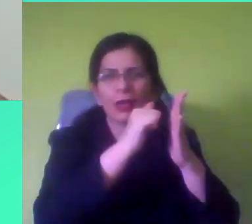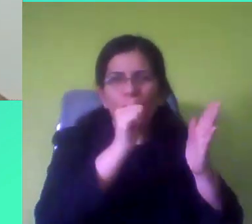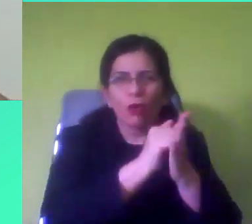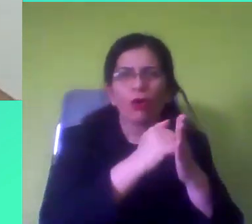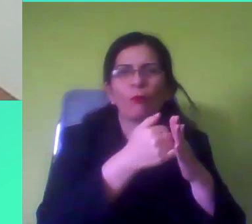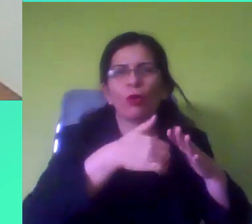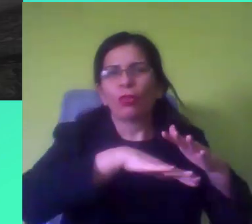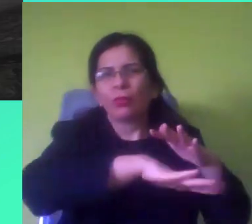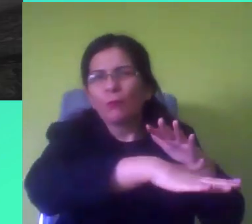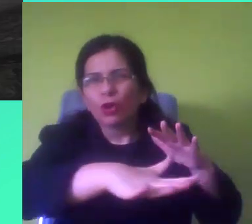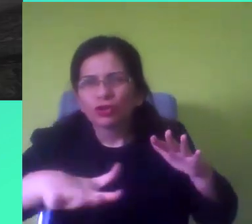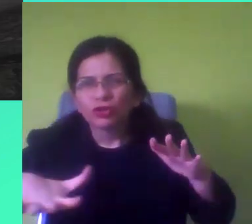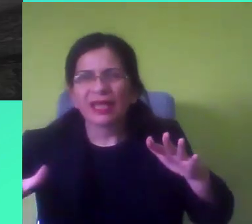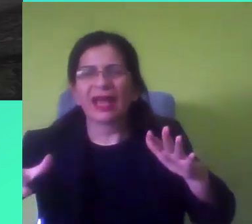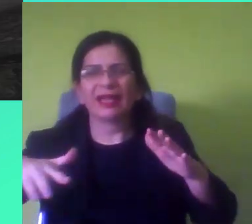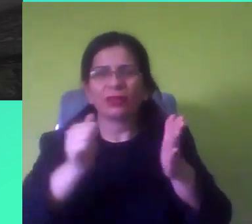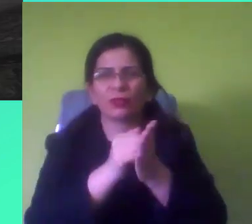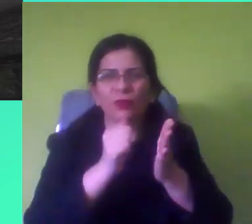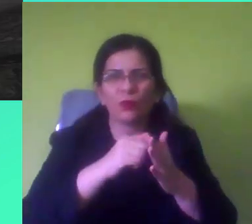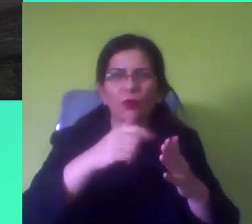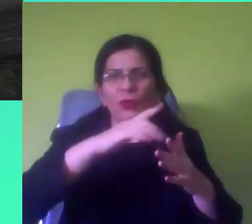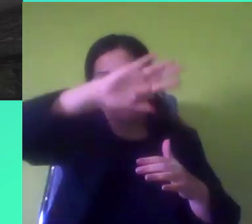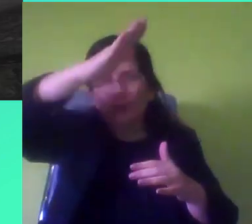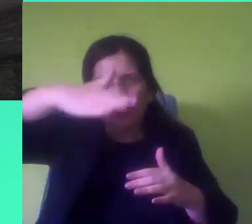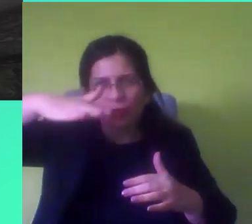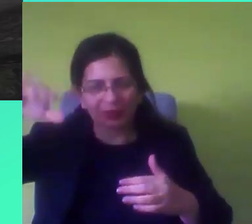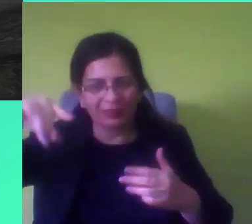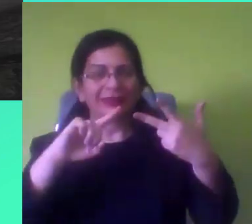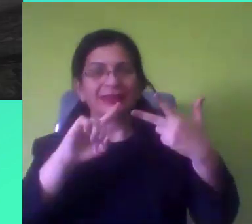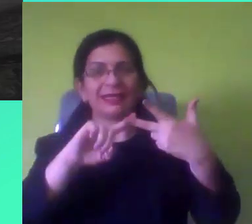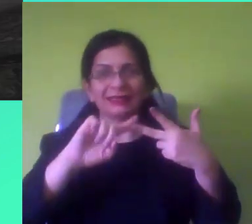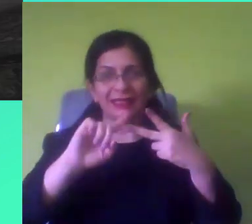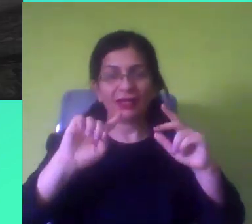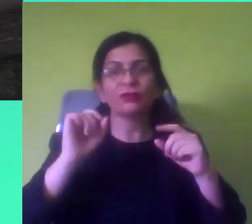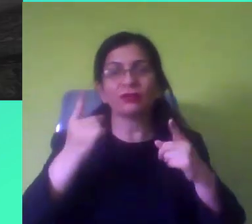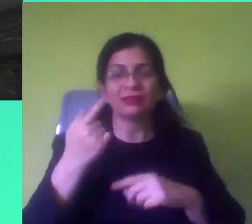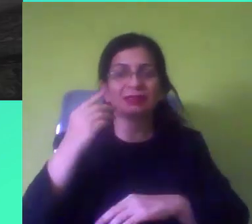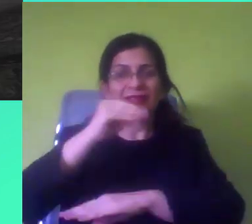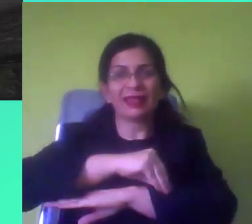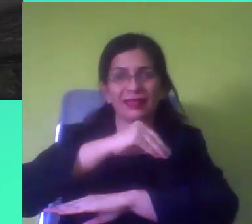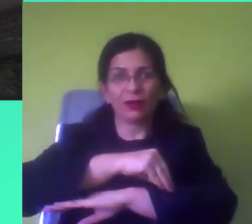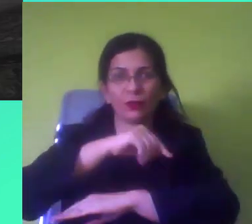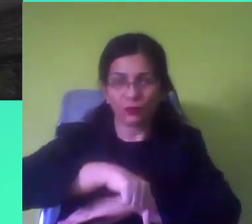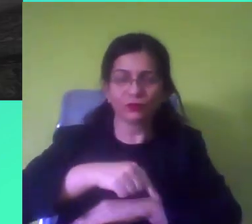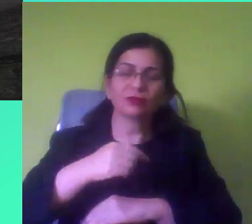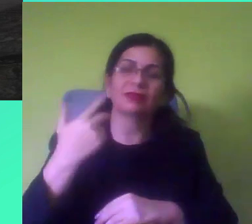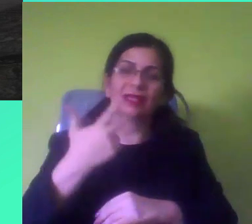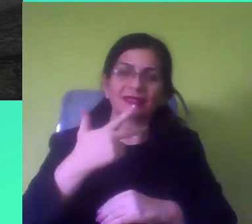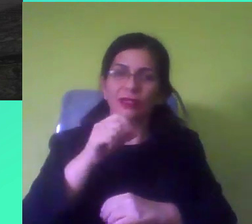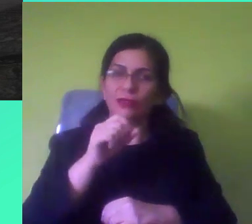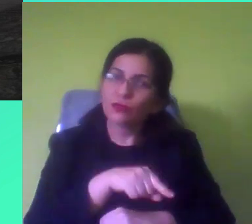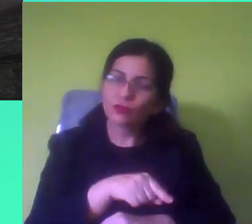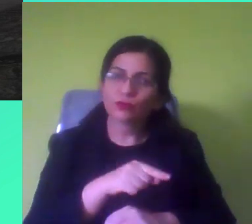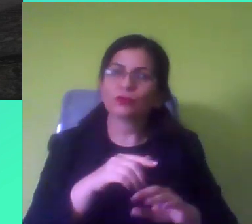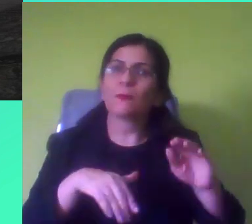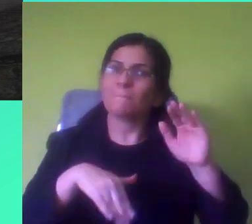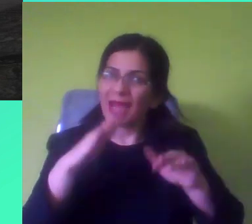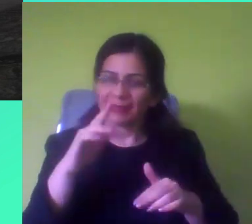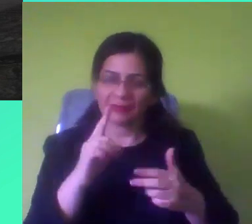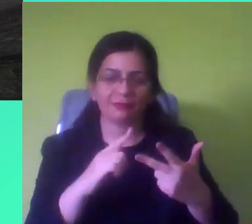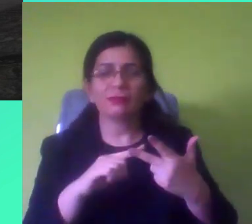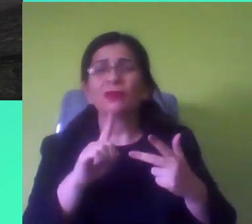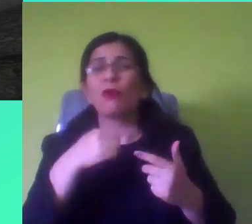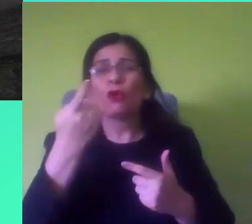nieve y de escombros, y después ya vendría la provincia de Santa Cruz. Las siguientes provincias, bueno, tienen poca